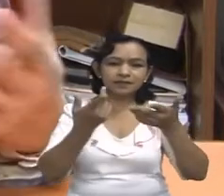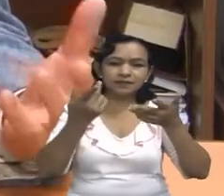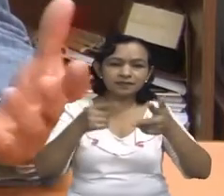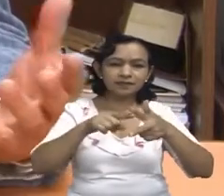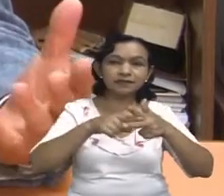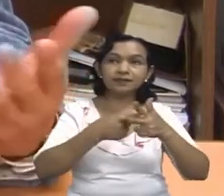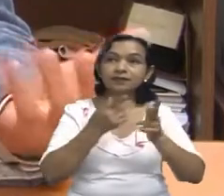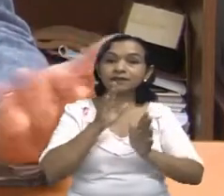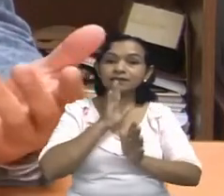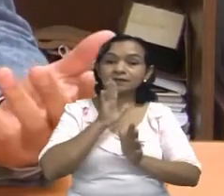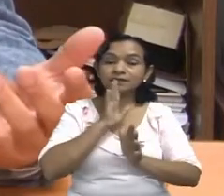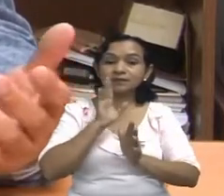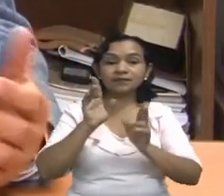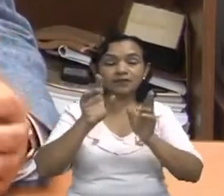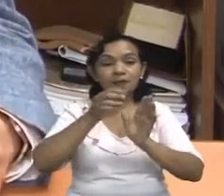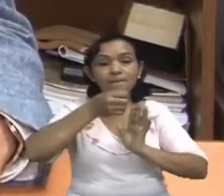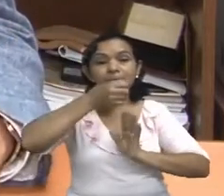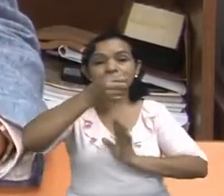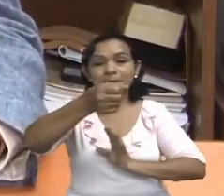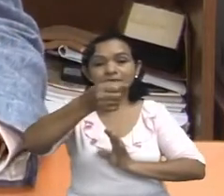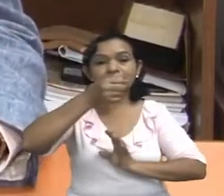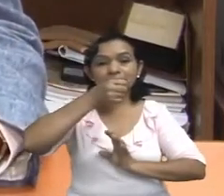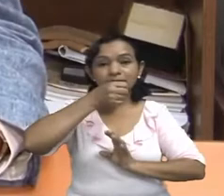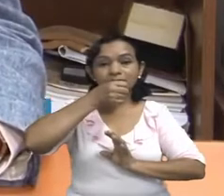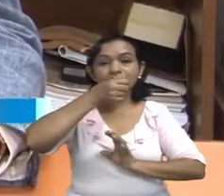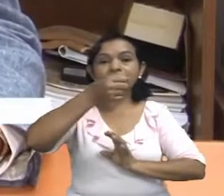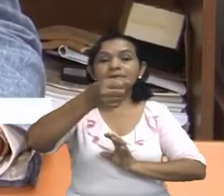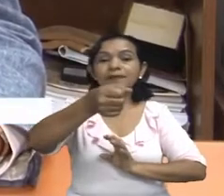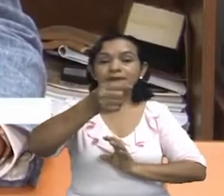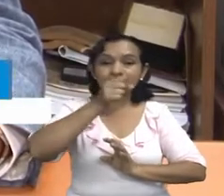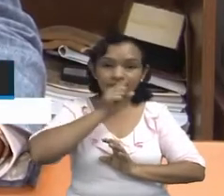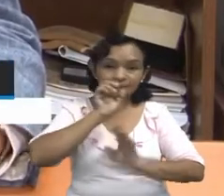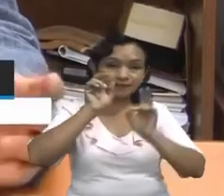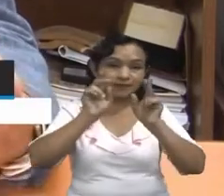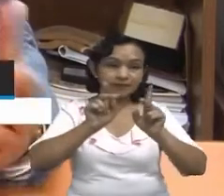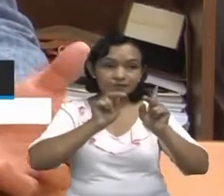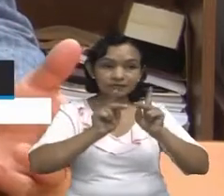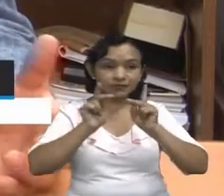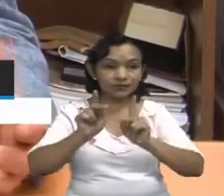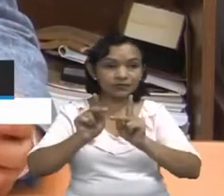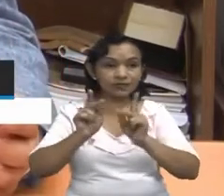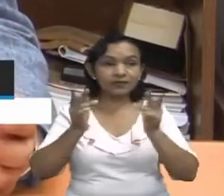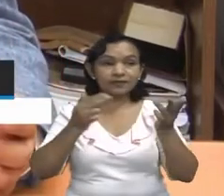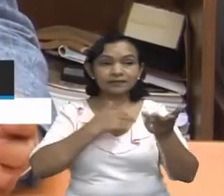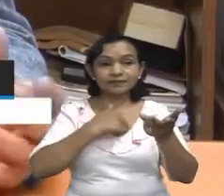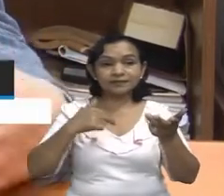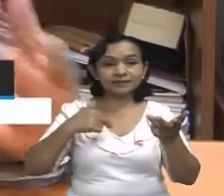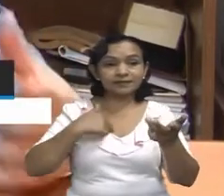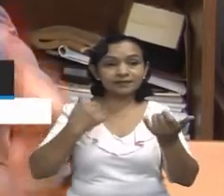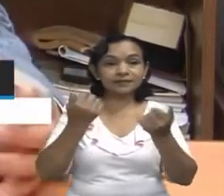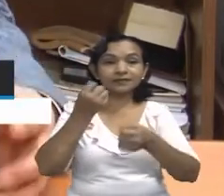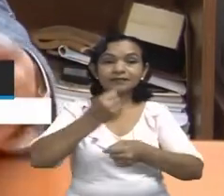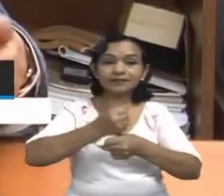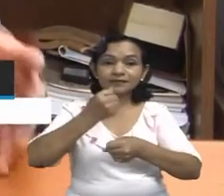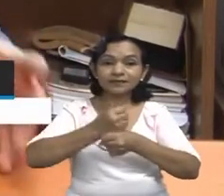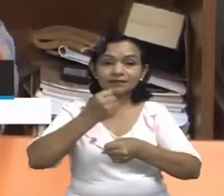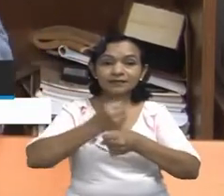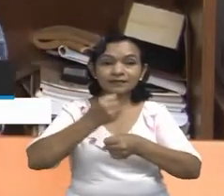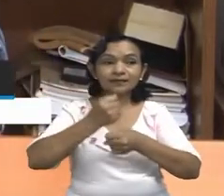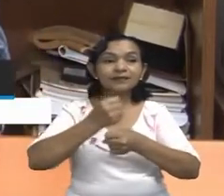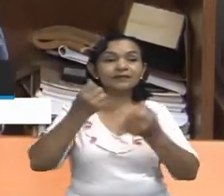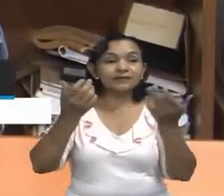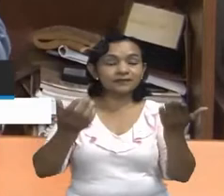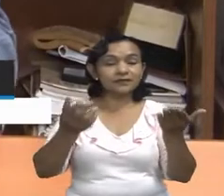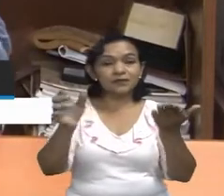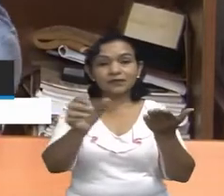Te hablo del aspecto periodístico, ¿no? De los periodistas. Solamente hubo que trabajar también en la creación de